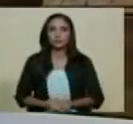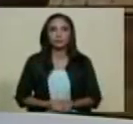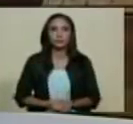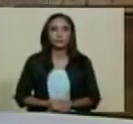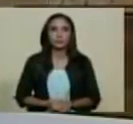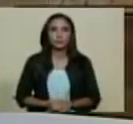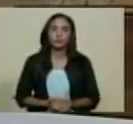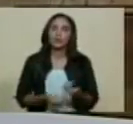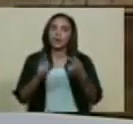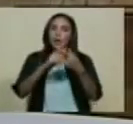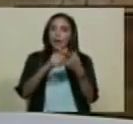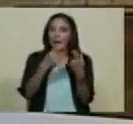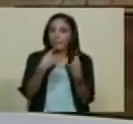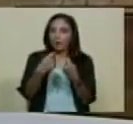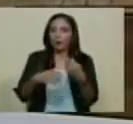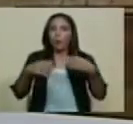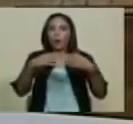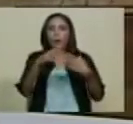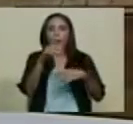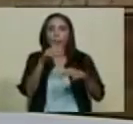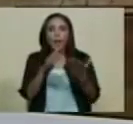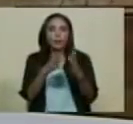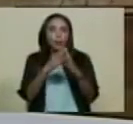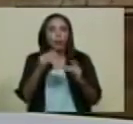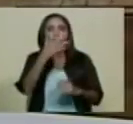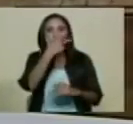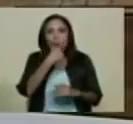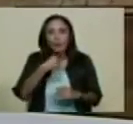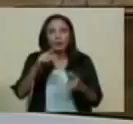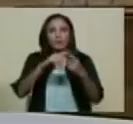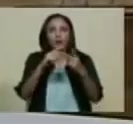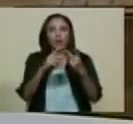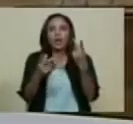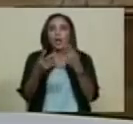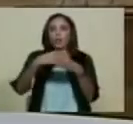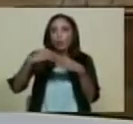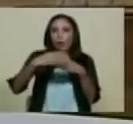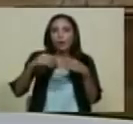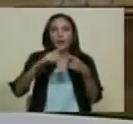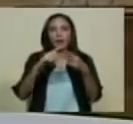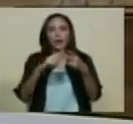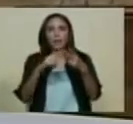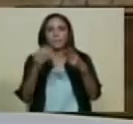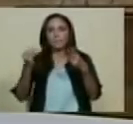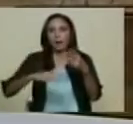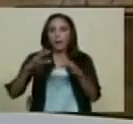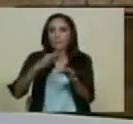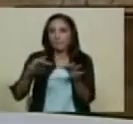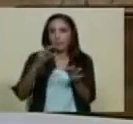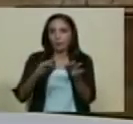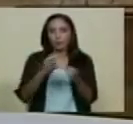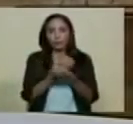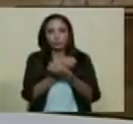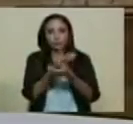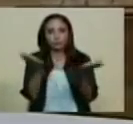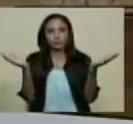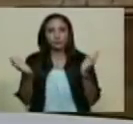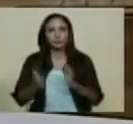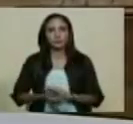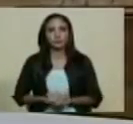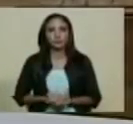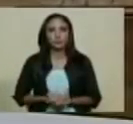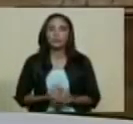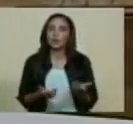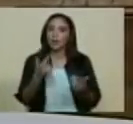en bolívares, dólares y petros, para entregarle estos equipos, como he dicho, a 50 institutos